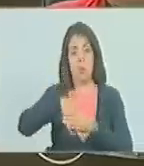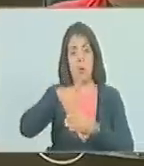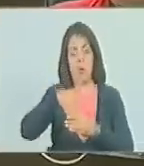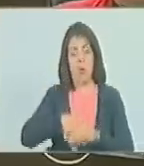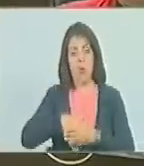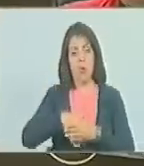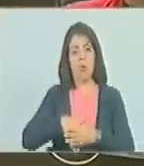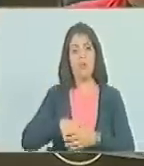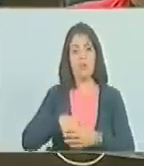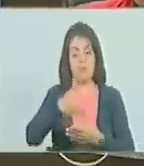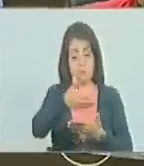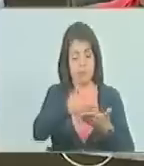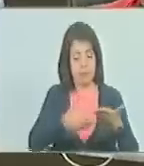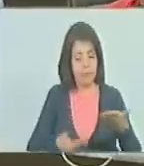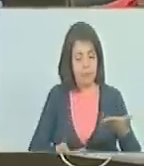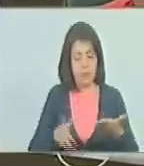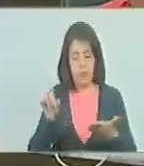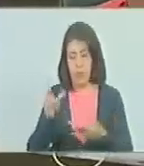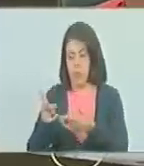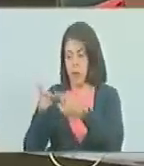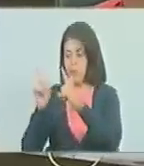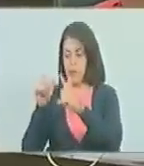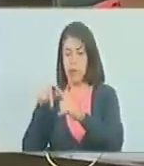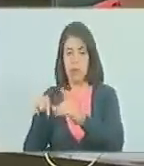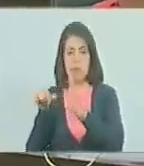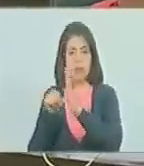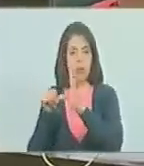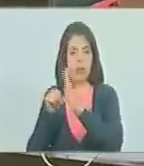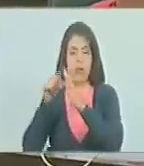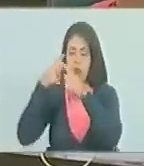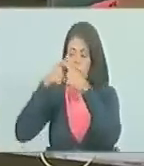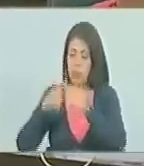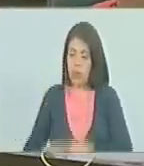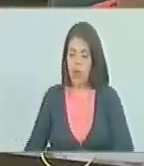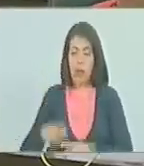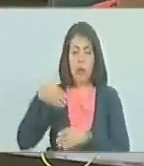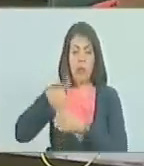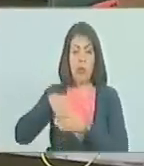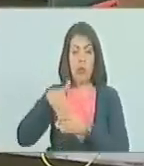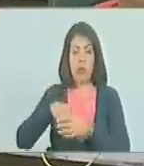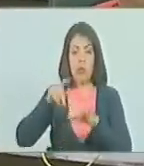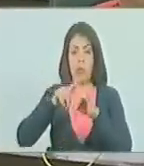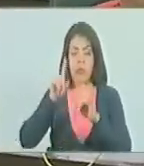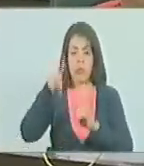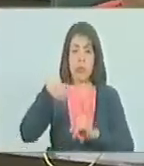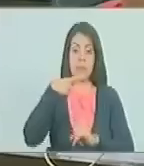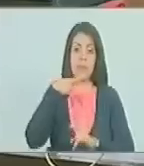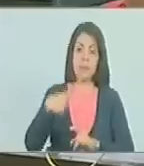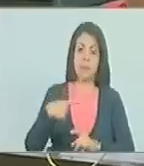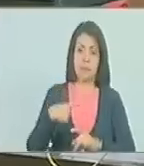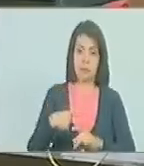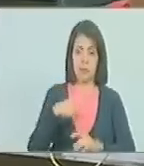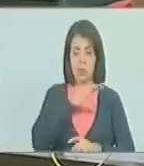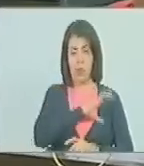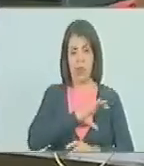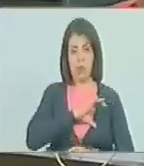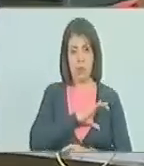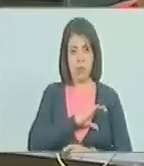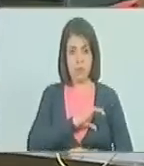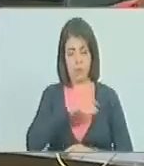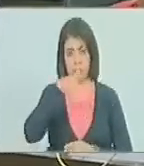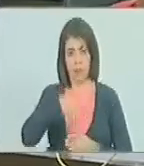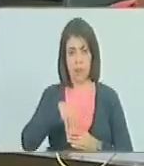Permiten ver actas, pero no permiten auditar votos. Pero además, la comisión